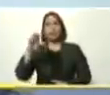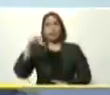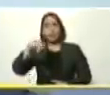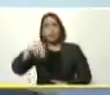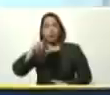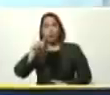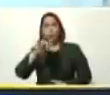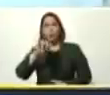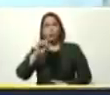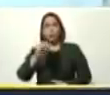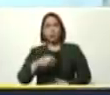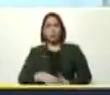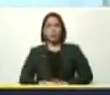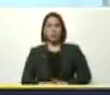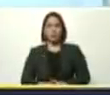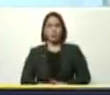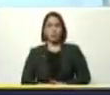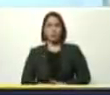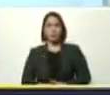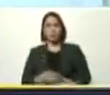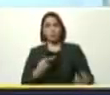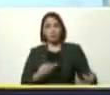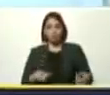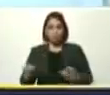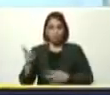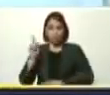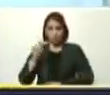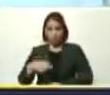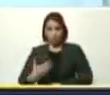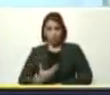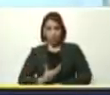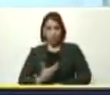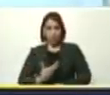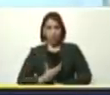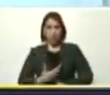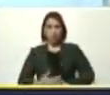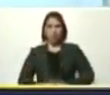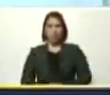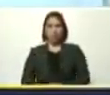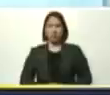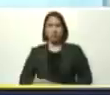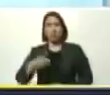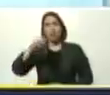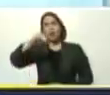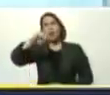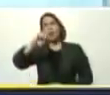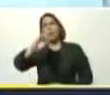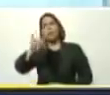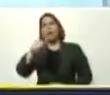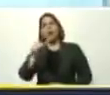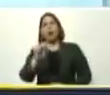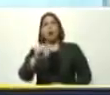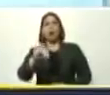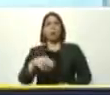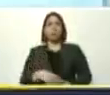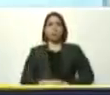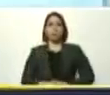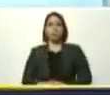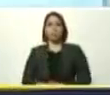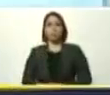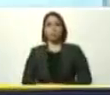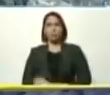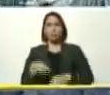bienvenido. Y el alcalde de El Moján, San Rafael del Moján, allá